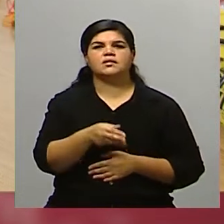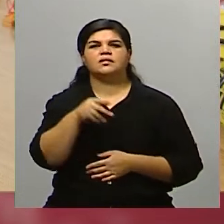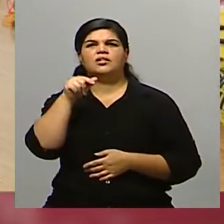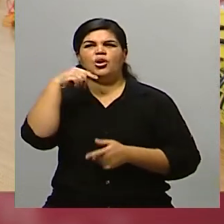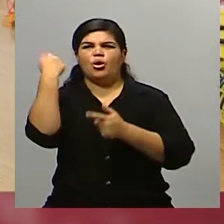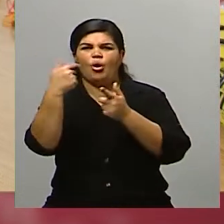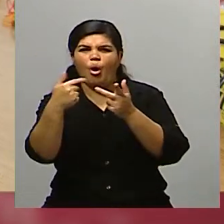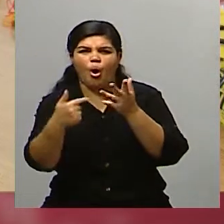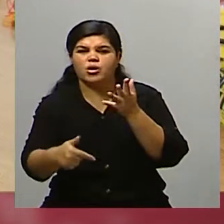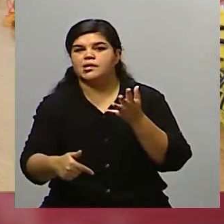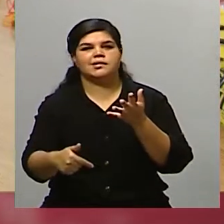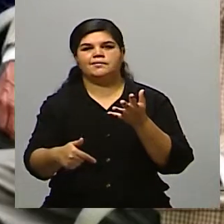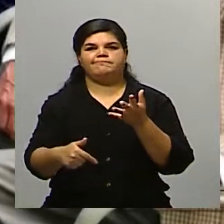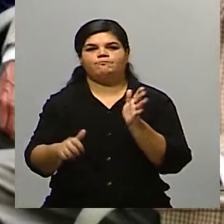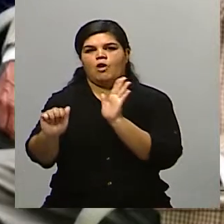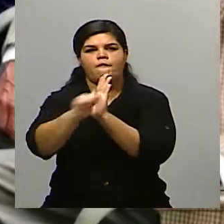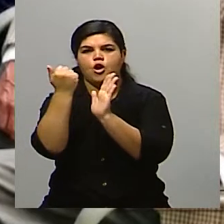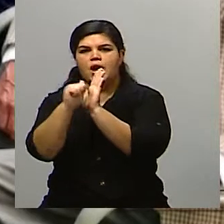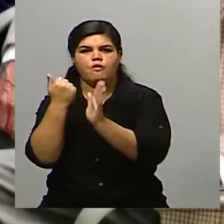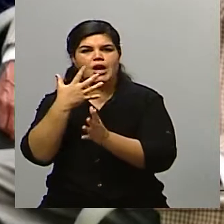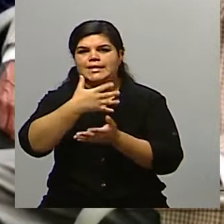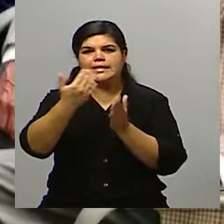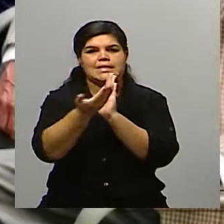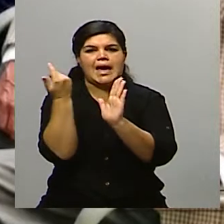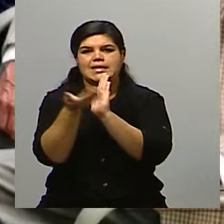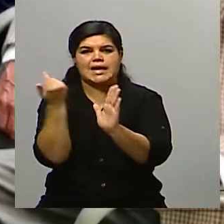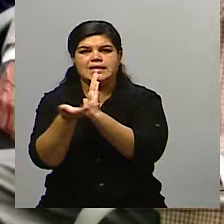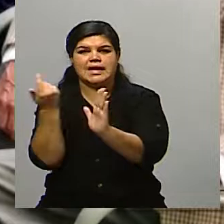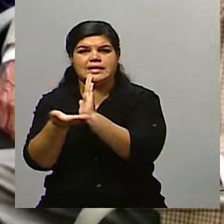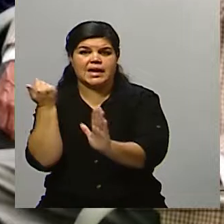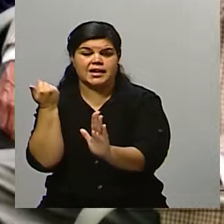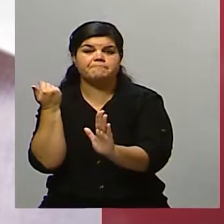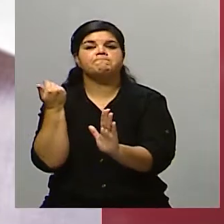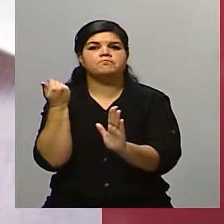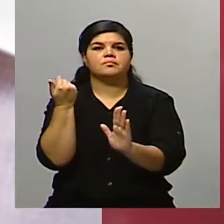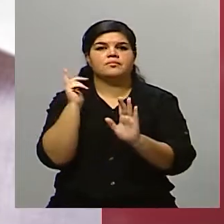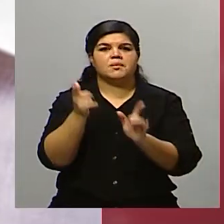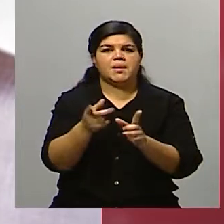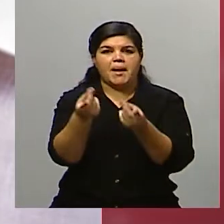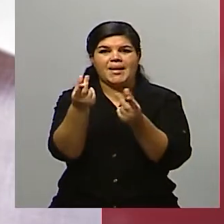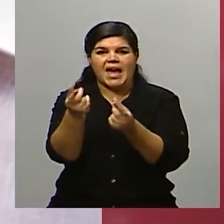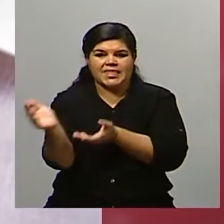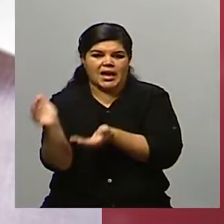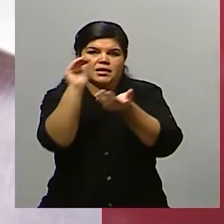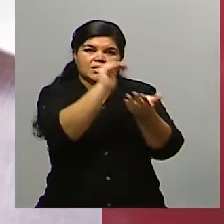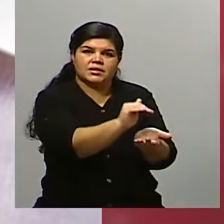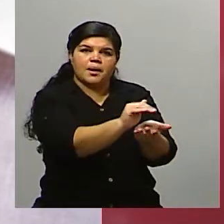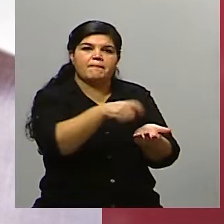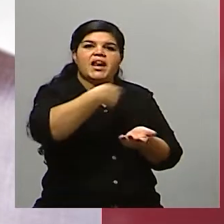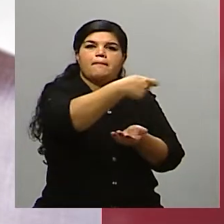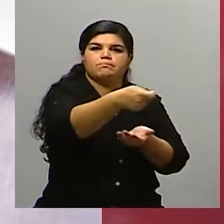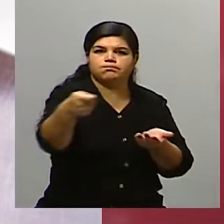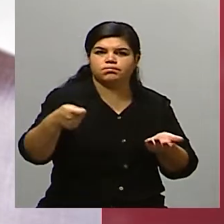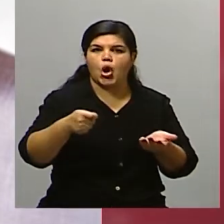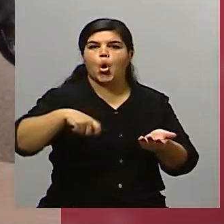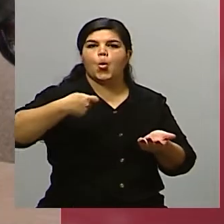fueron eliminados o que no fueron eliminados, pero fueron a otro lugar y no al sistema de seguridad social.